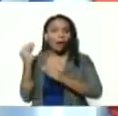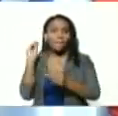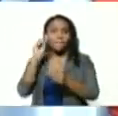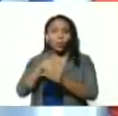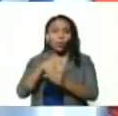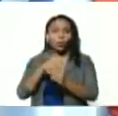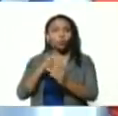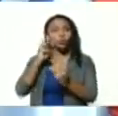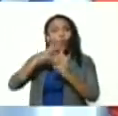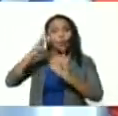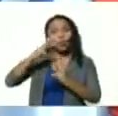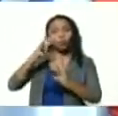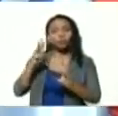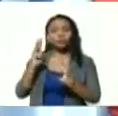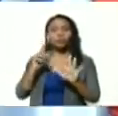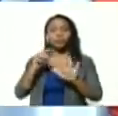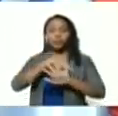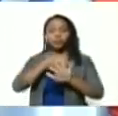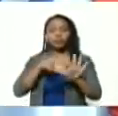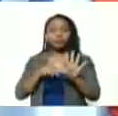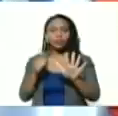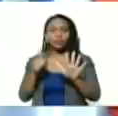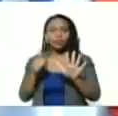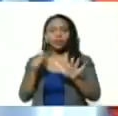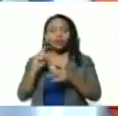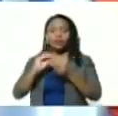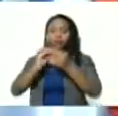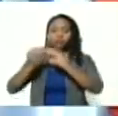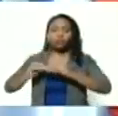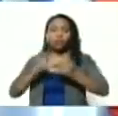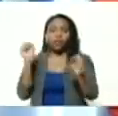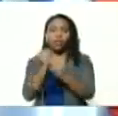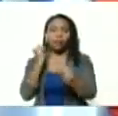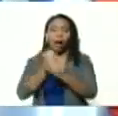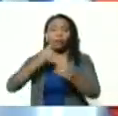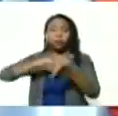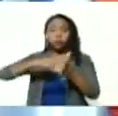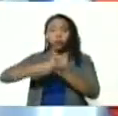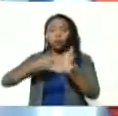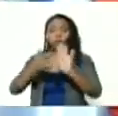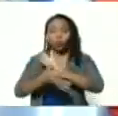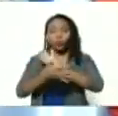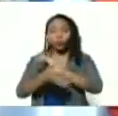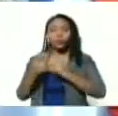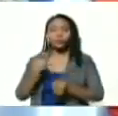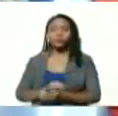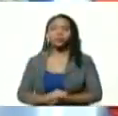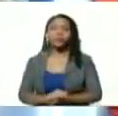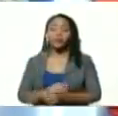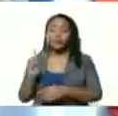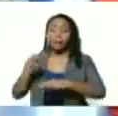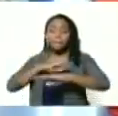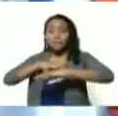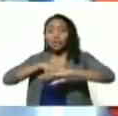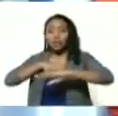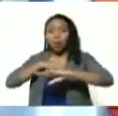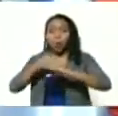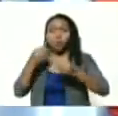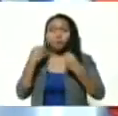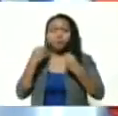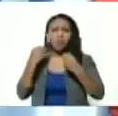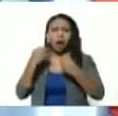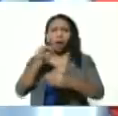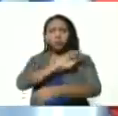software AnyDesk, quien laboraba en el área tecnológica del Ministerio para el